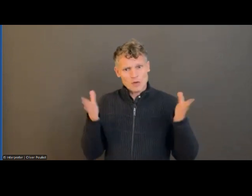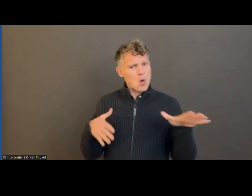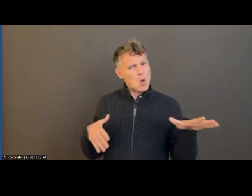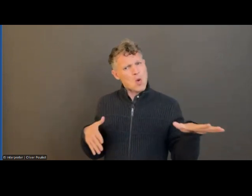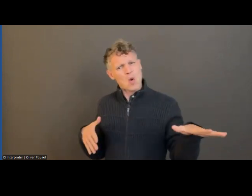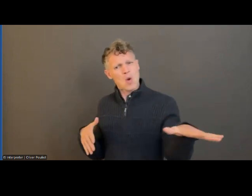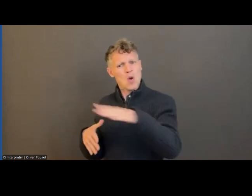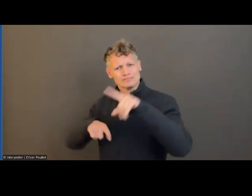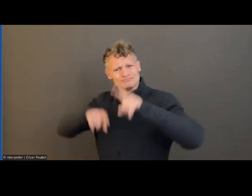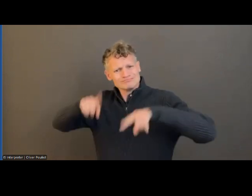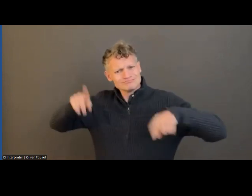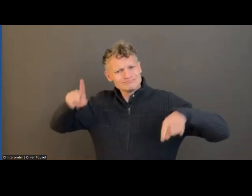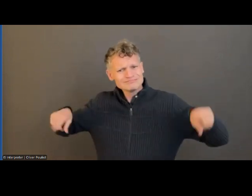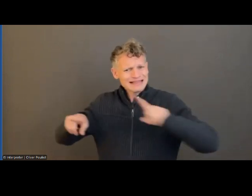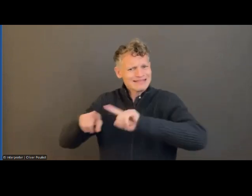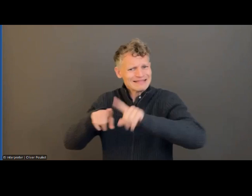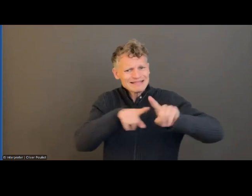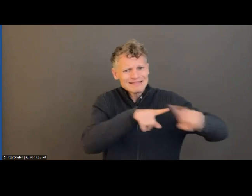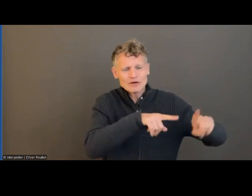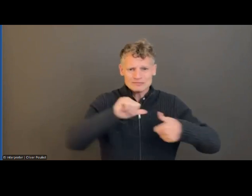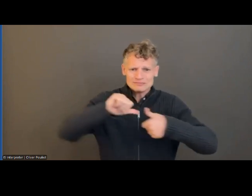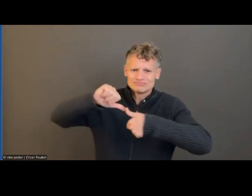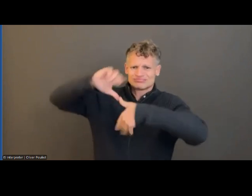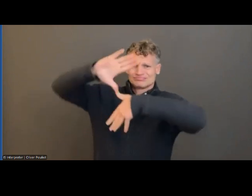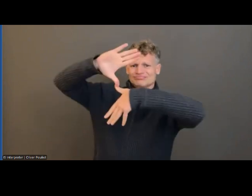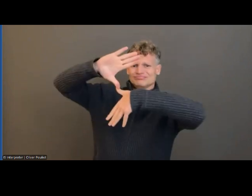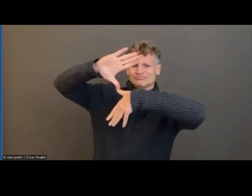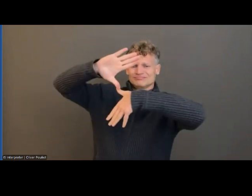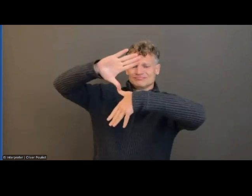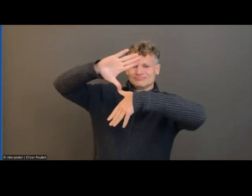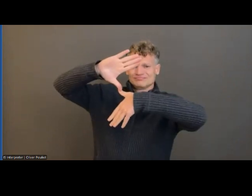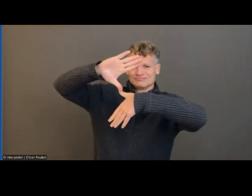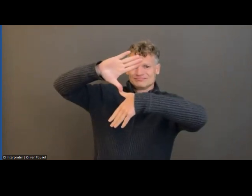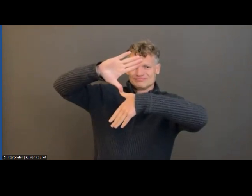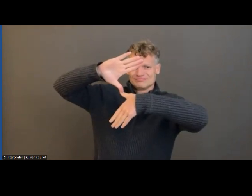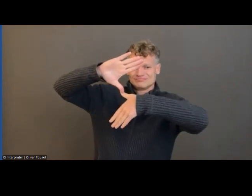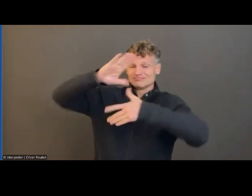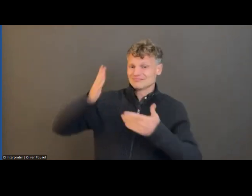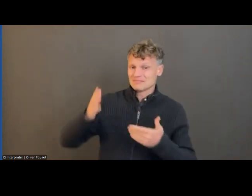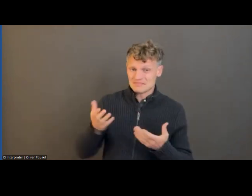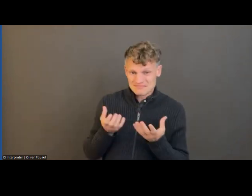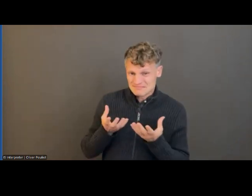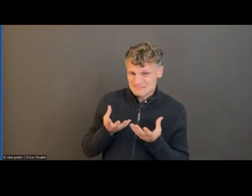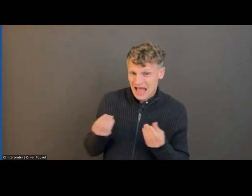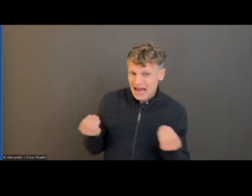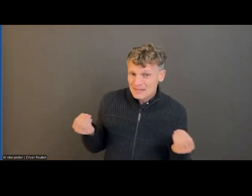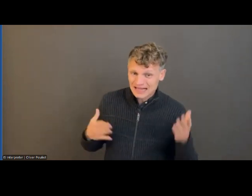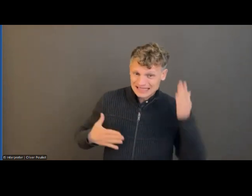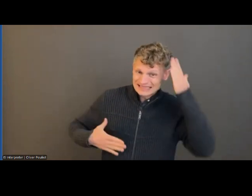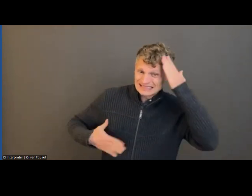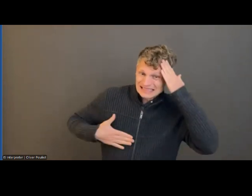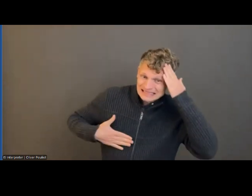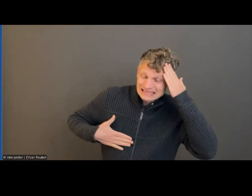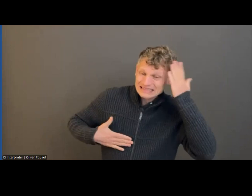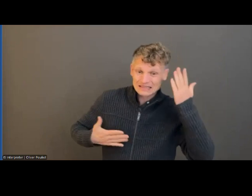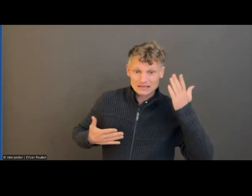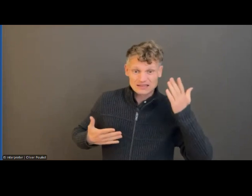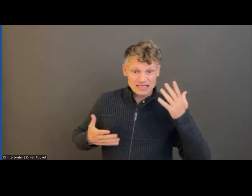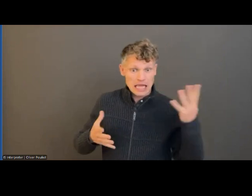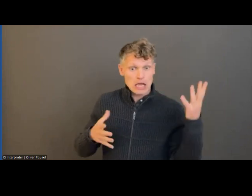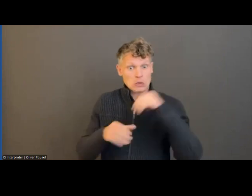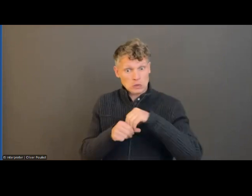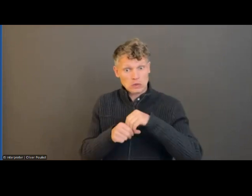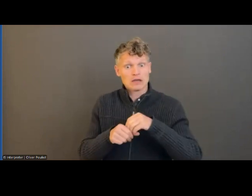las vidas de las poblaciones y millones de personas en las Américas que se ven afectadas por múltiples enfermedades